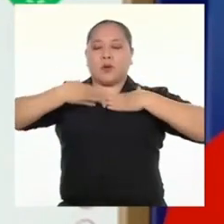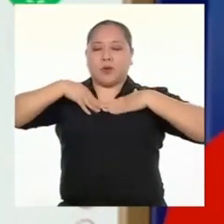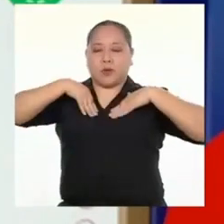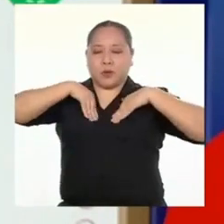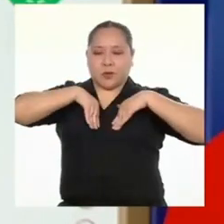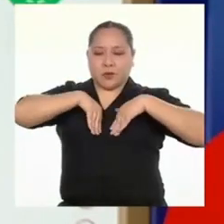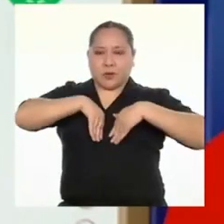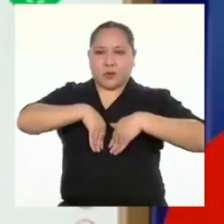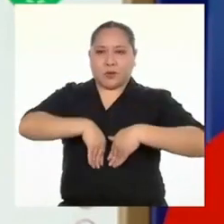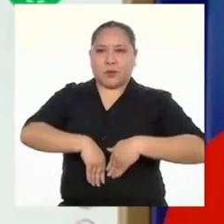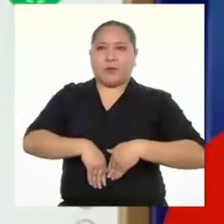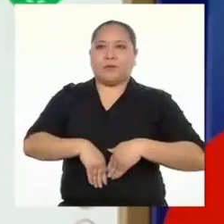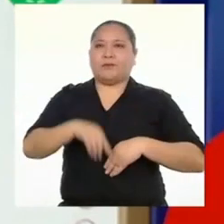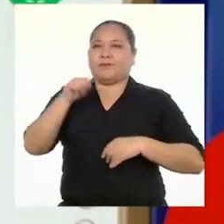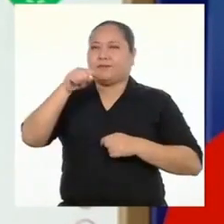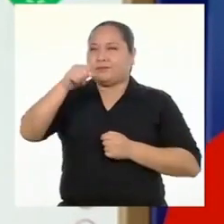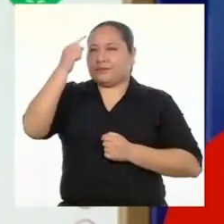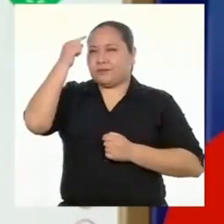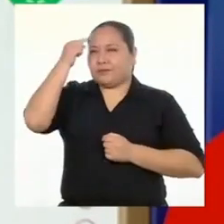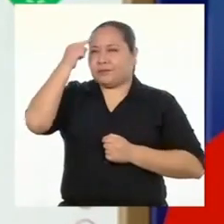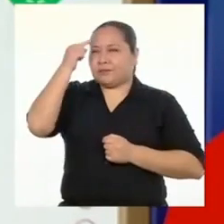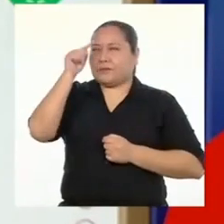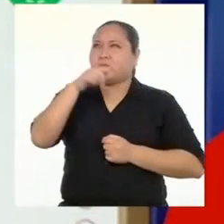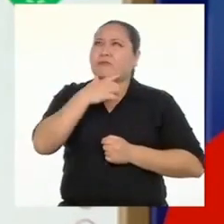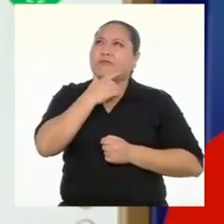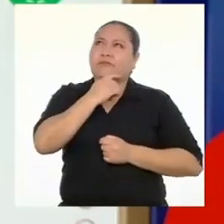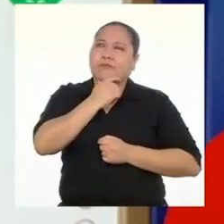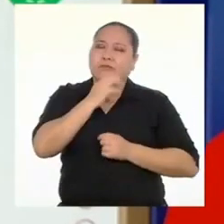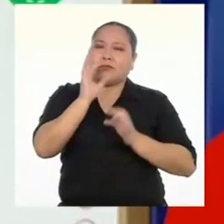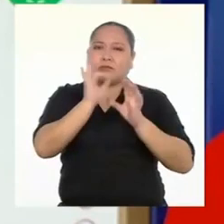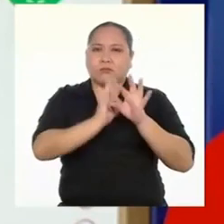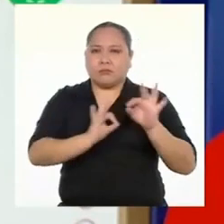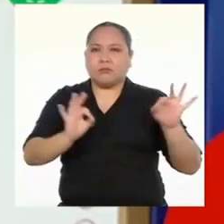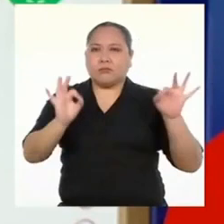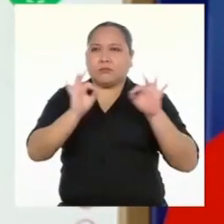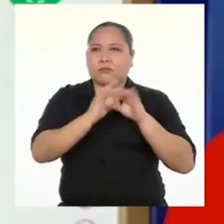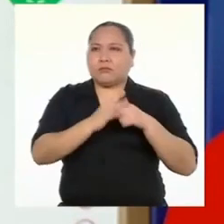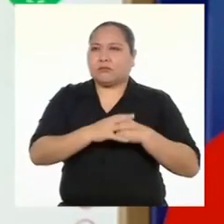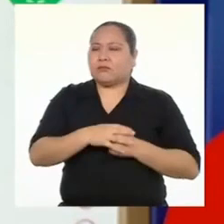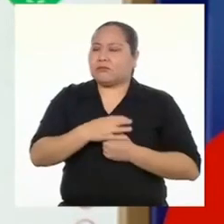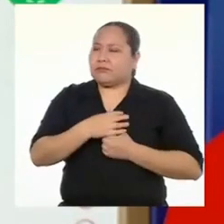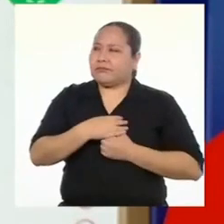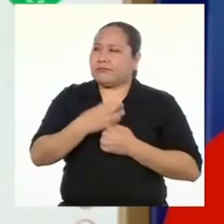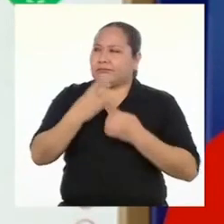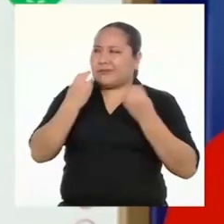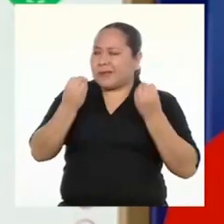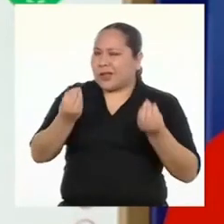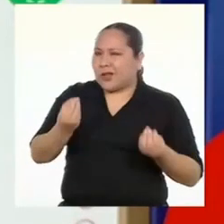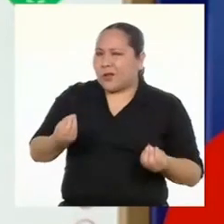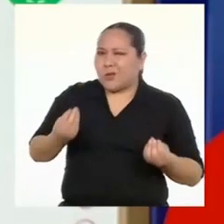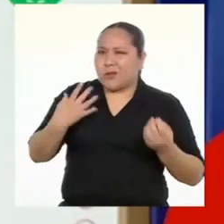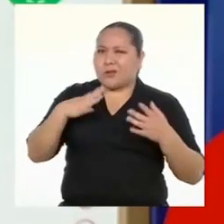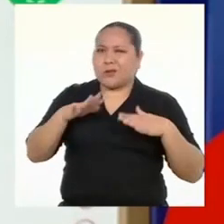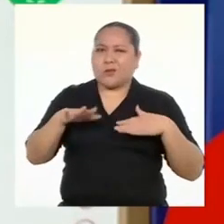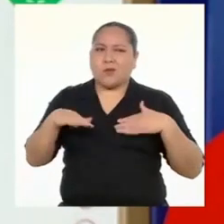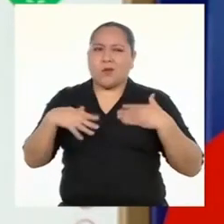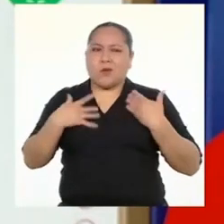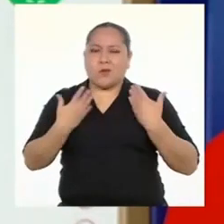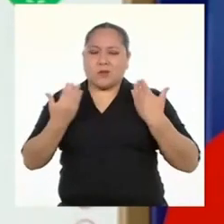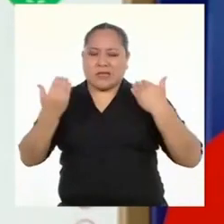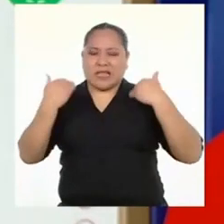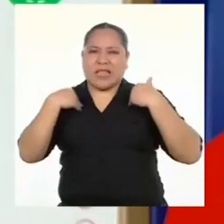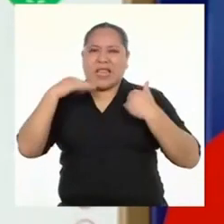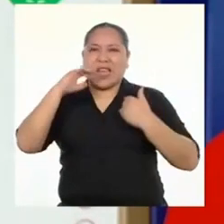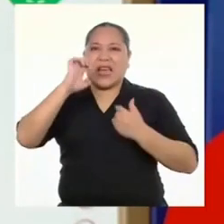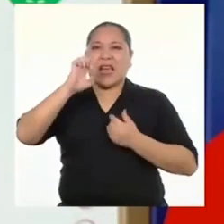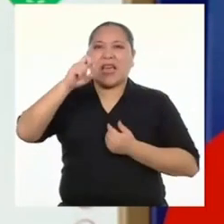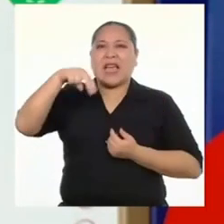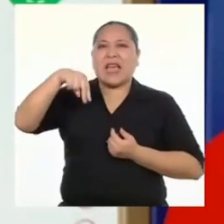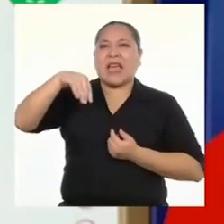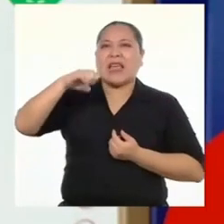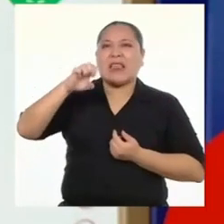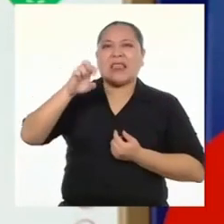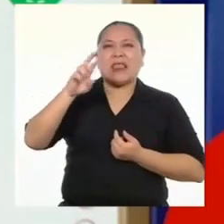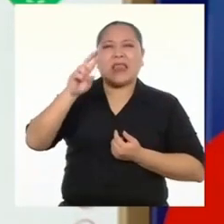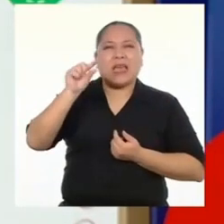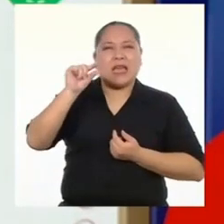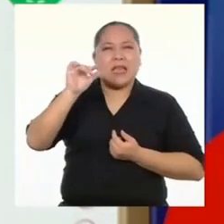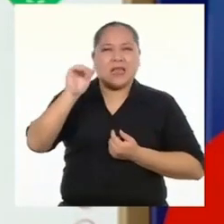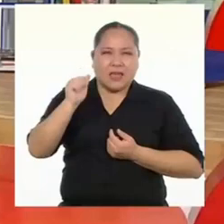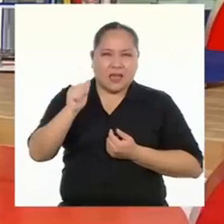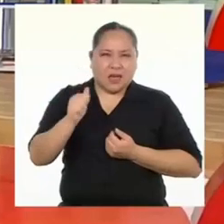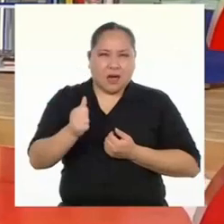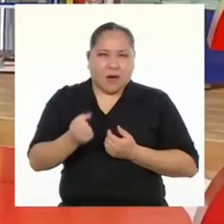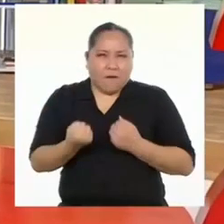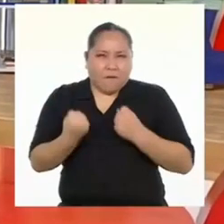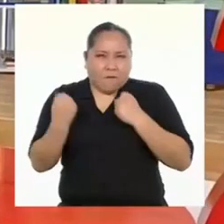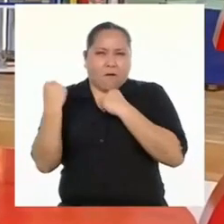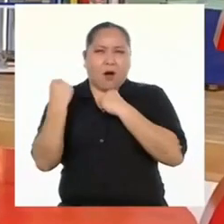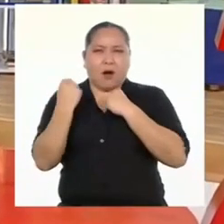cuerpo. Eso me hizo pensar en algo bastante importante. ¿Cómo es que conseguimos la energía para todas las actividades del día